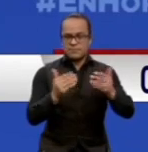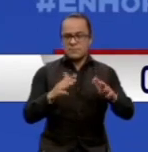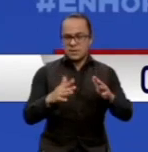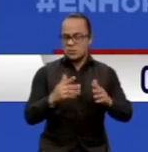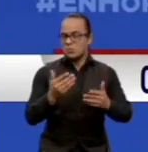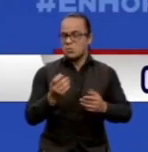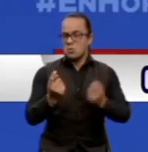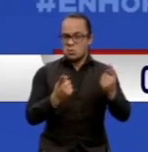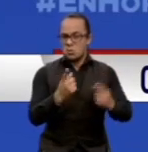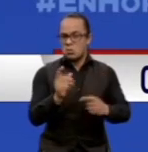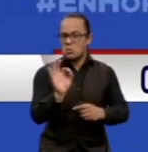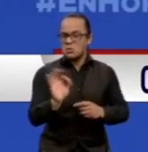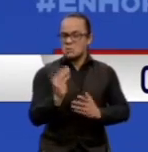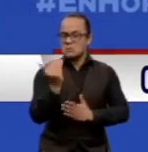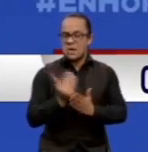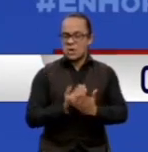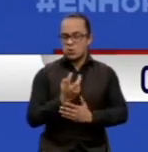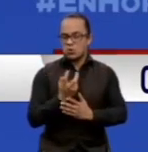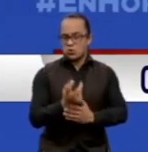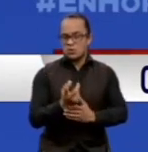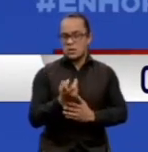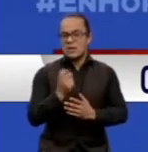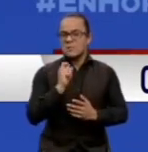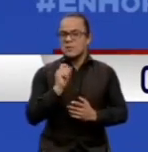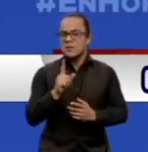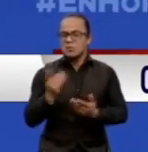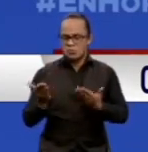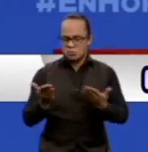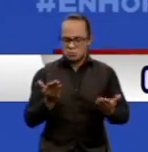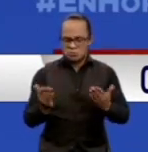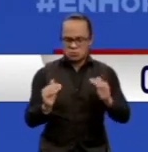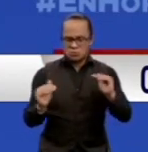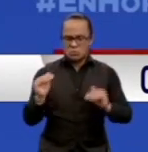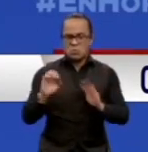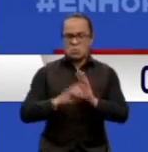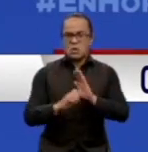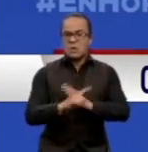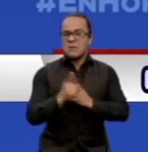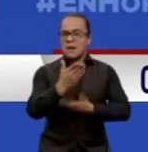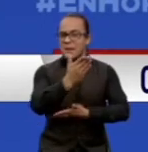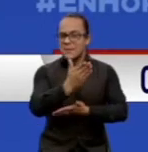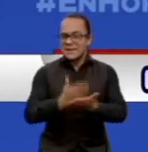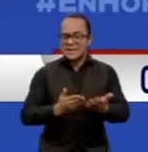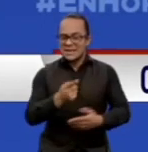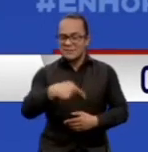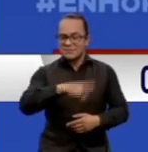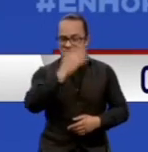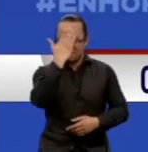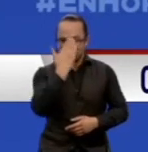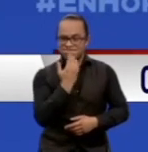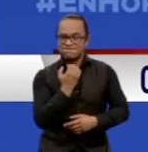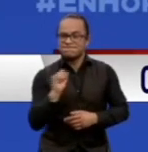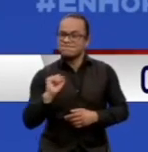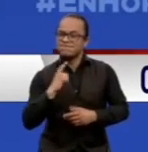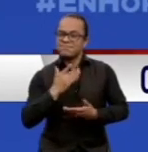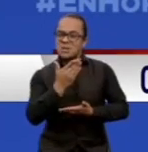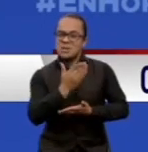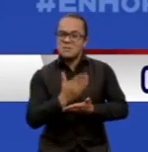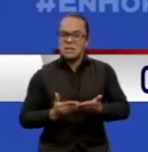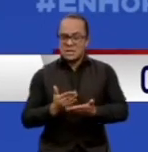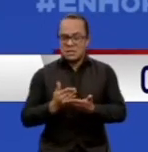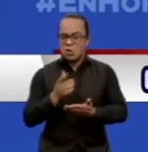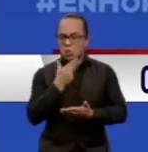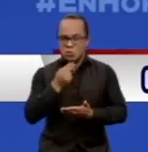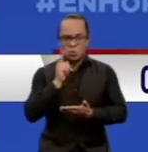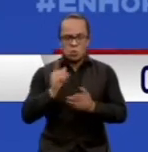directivos. Eso es exactamente lo mismo que perderte a la mitad del talento. ¿Qué es lo que hay en el planeta? Mitad hombres,